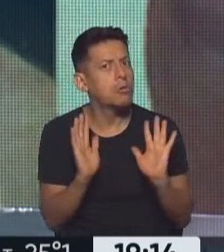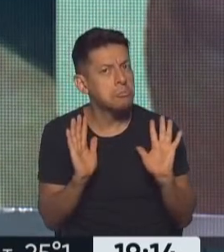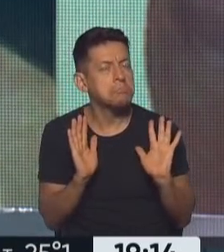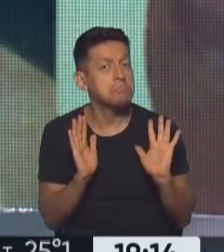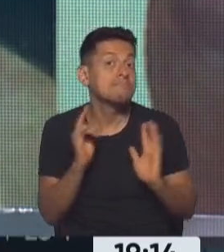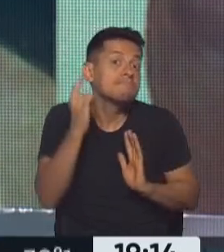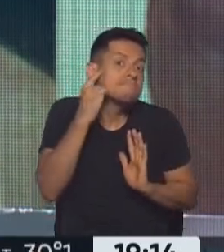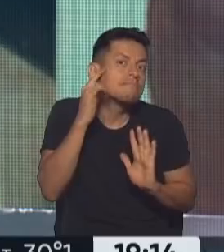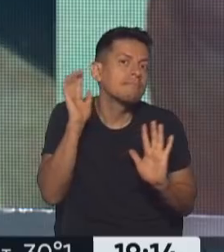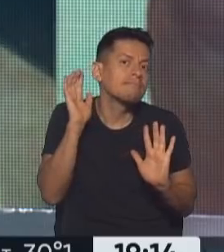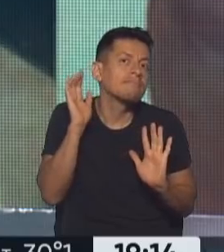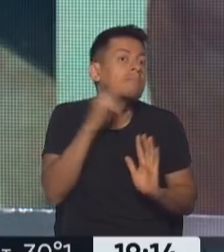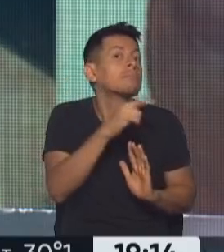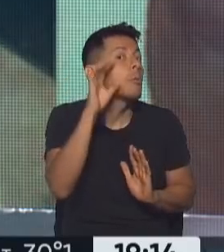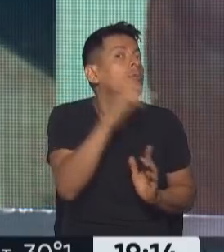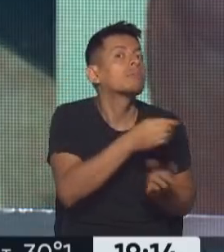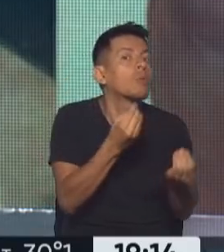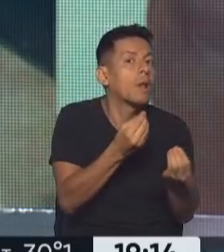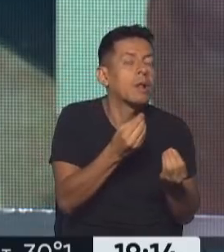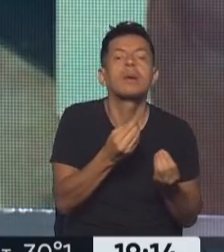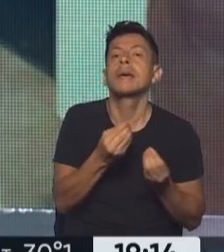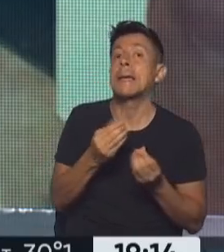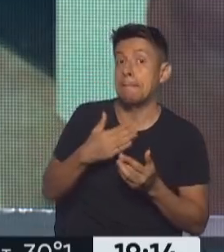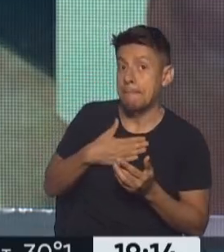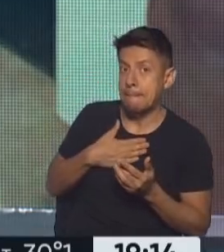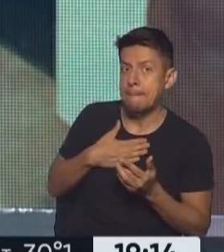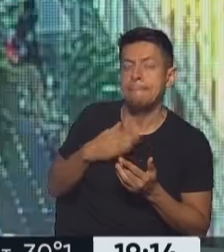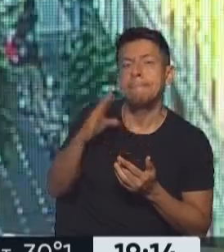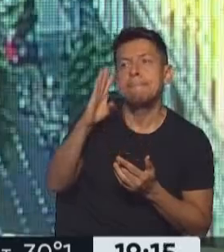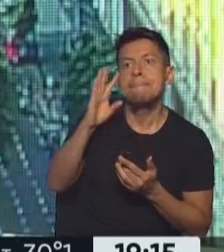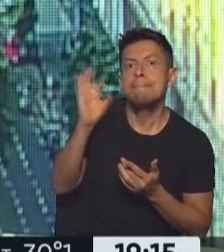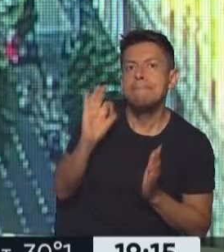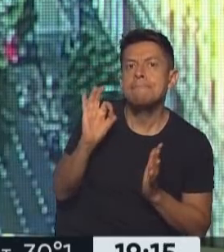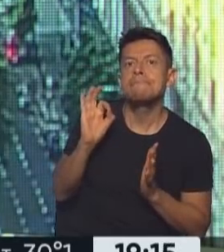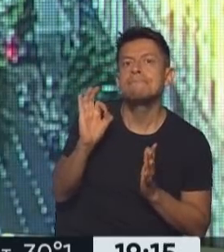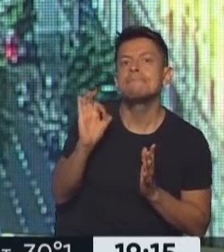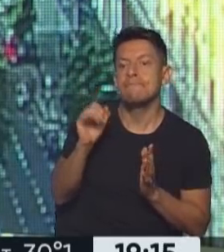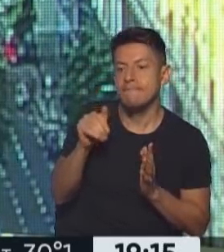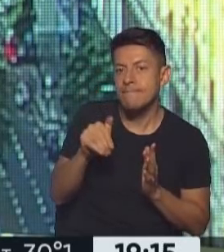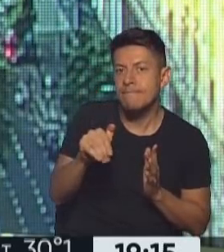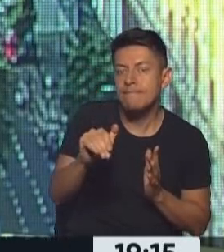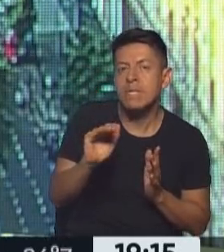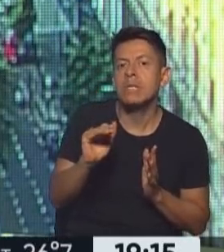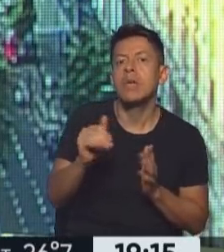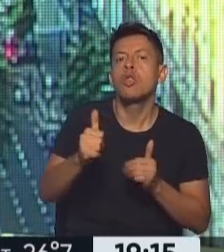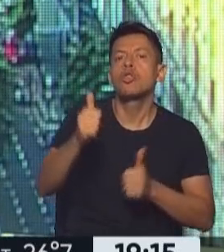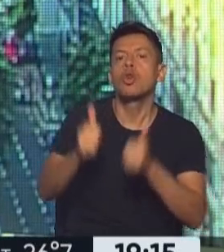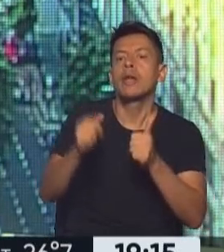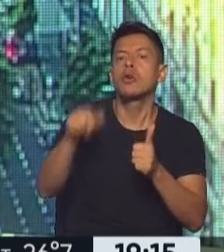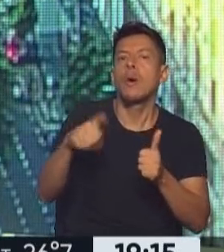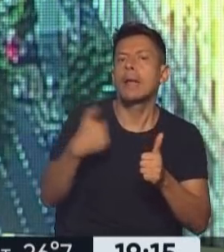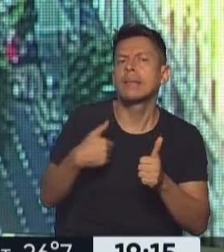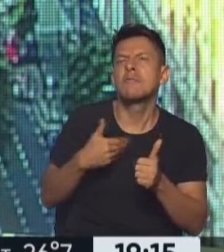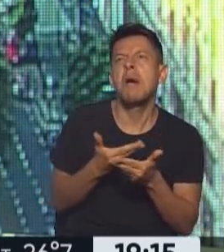a priori no sé qué opinas vos me parece a priori que estamos a las puertas de tal vez el torneo local más